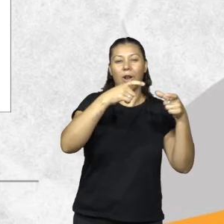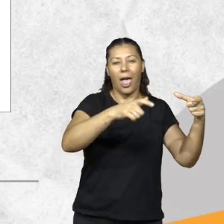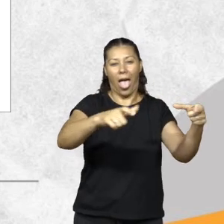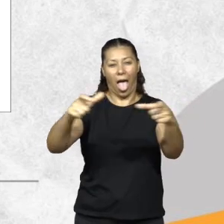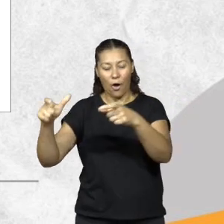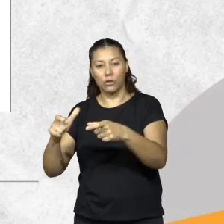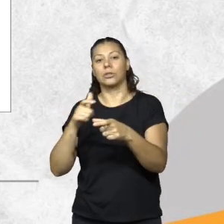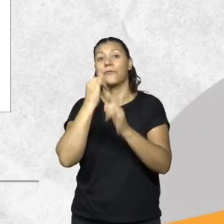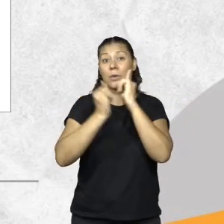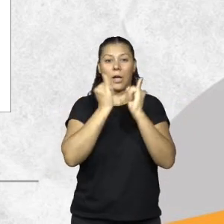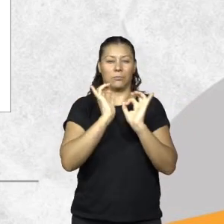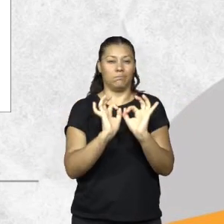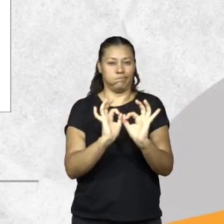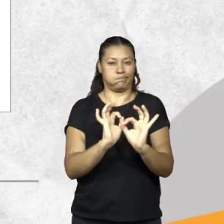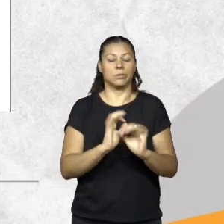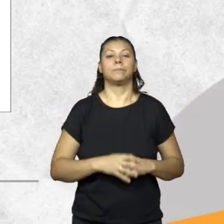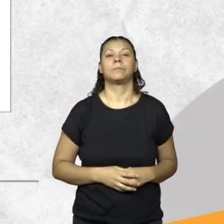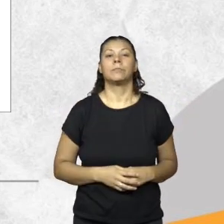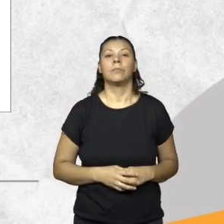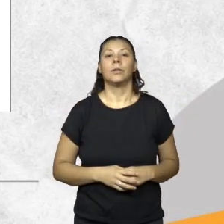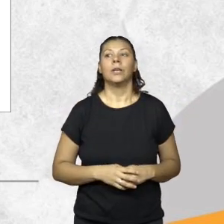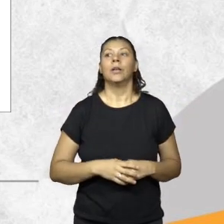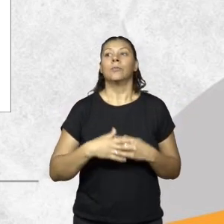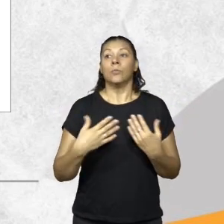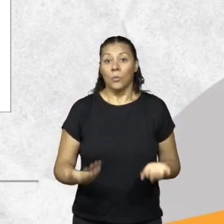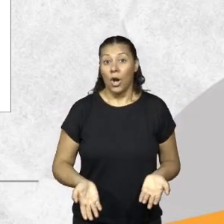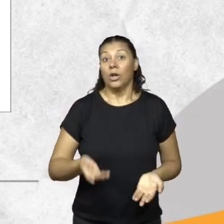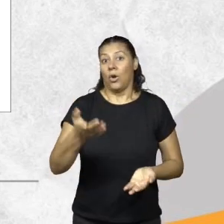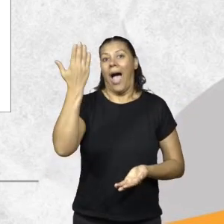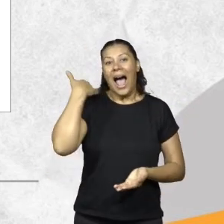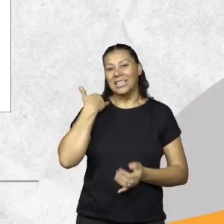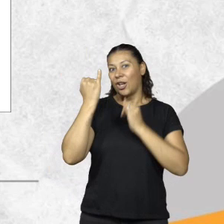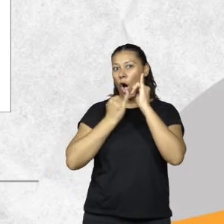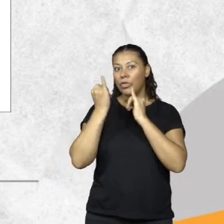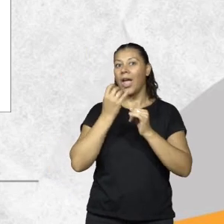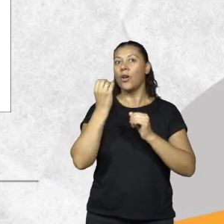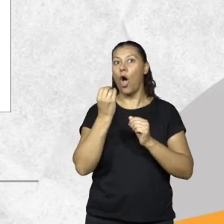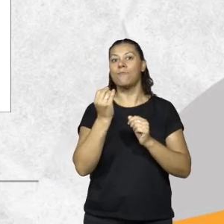todo lo que hay que hacer antes para poder llegar a este resultado final de este mapa.